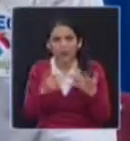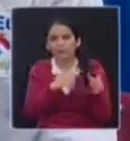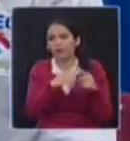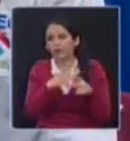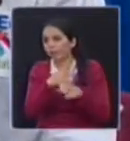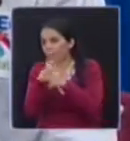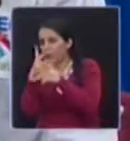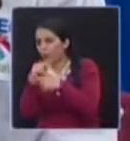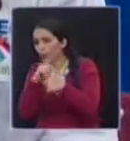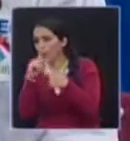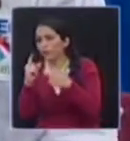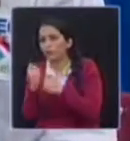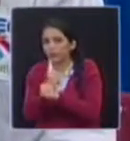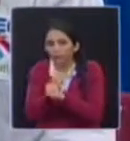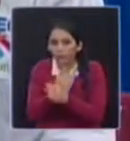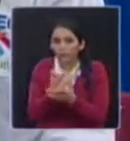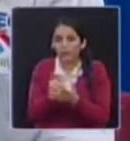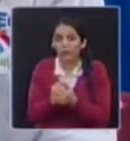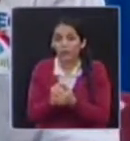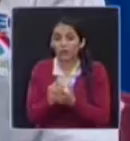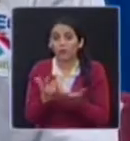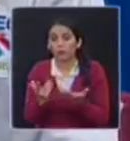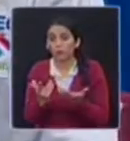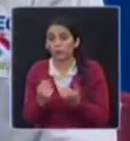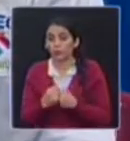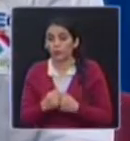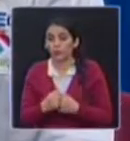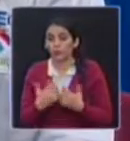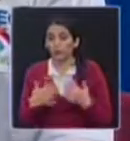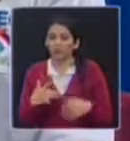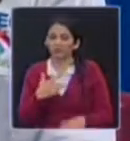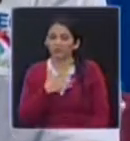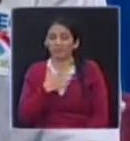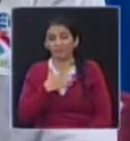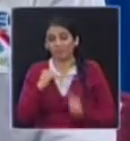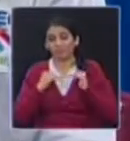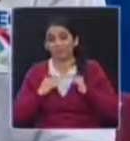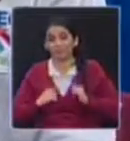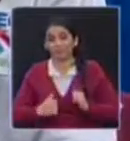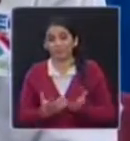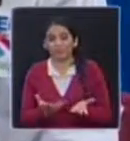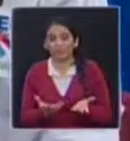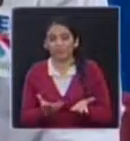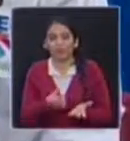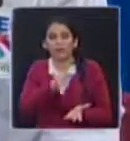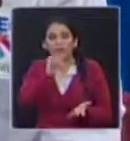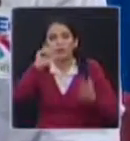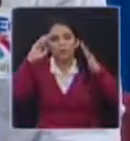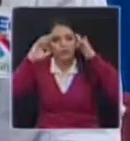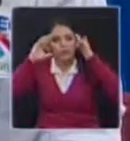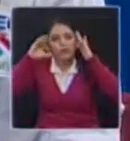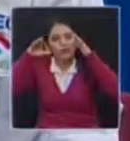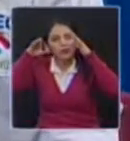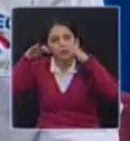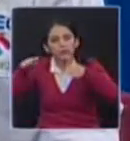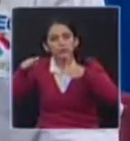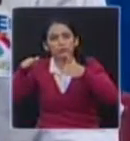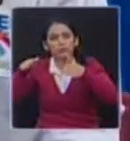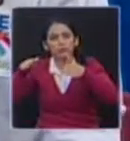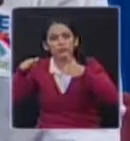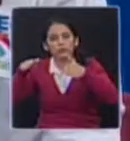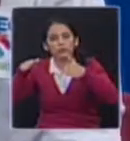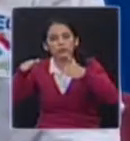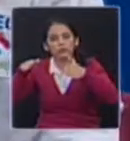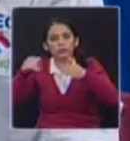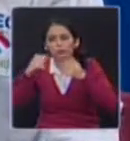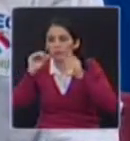yo le diría que el sector ganadero, el sector agropecuario, está pasando por la peor crisis de su historia. Y yo diría